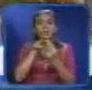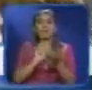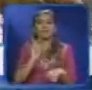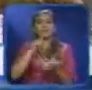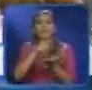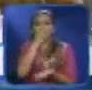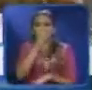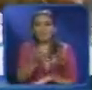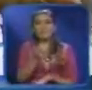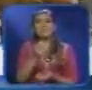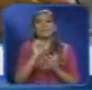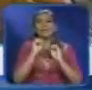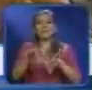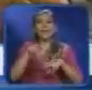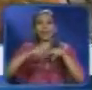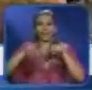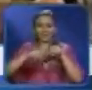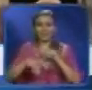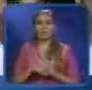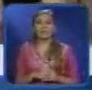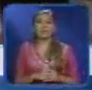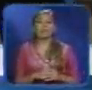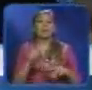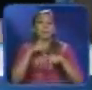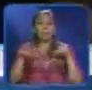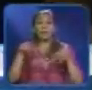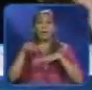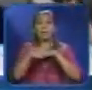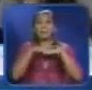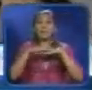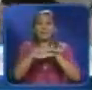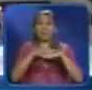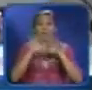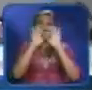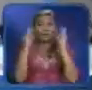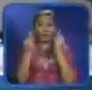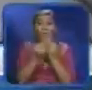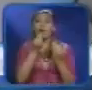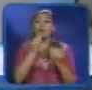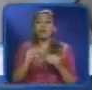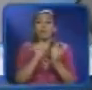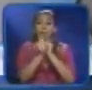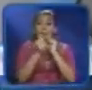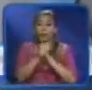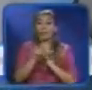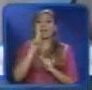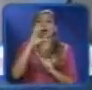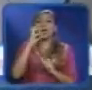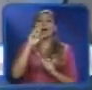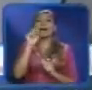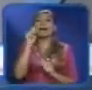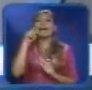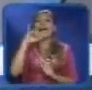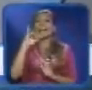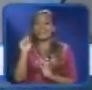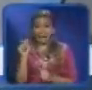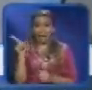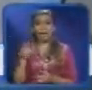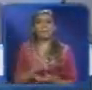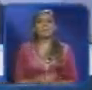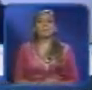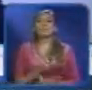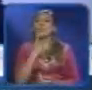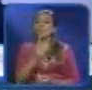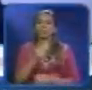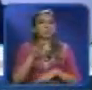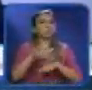a un orfanato. No obstante, el ministro de la Familia, Juventud y Deporte de esa nación, Yuri Pavlenko, aclaró este lunes que